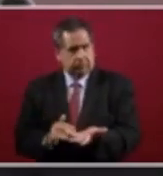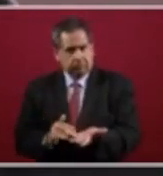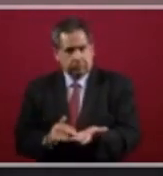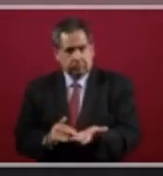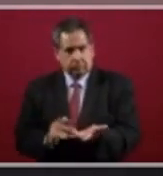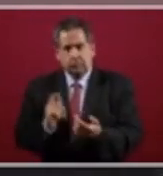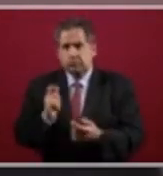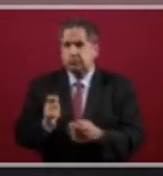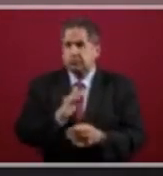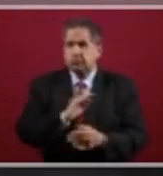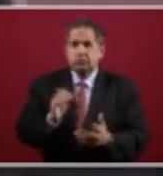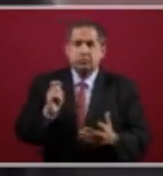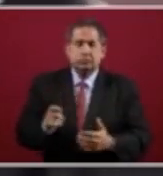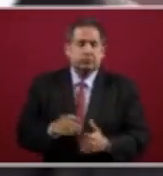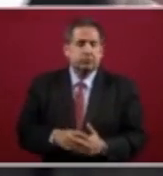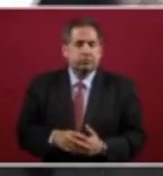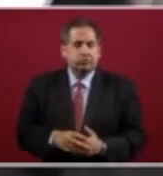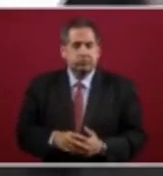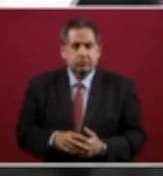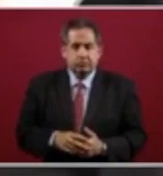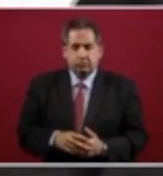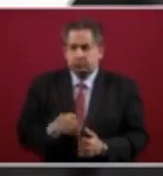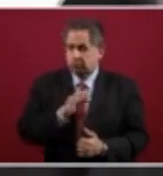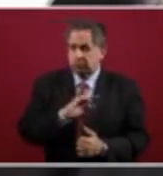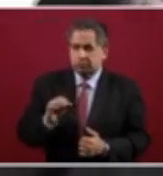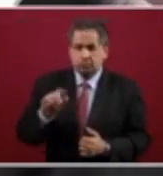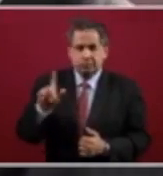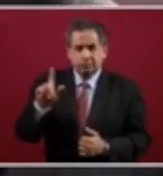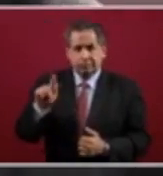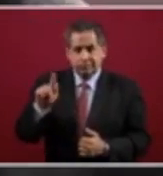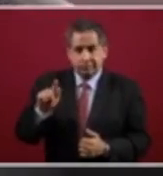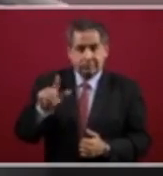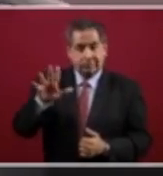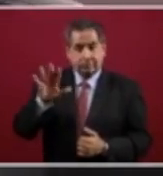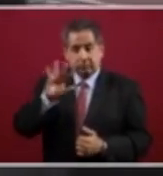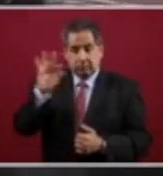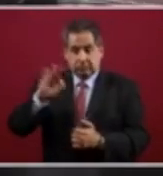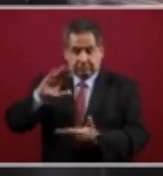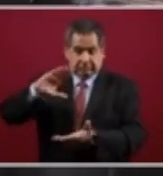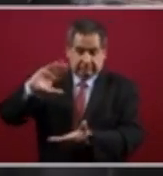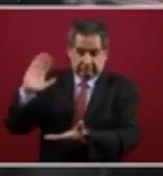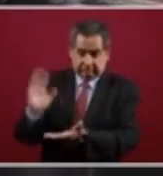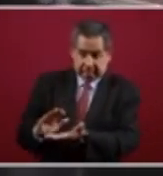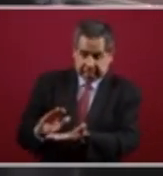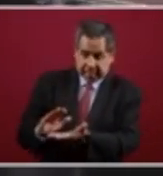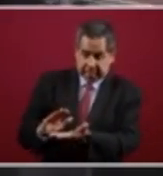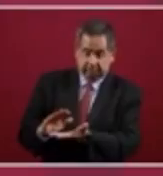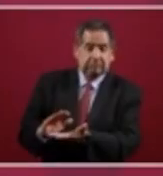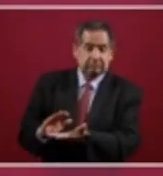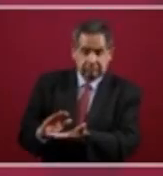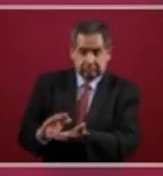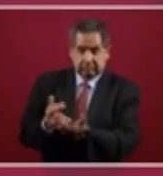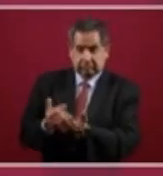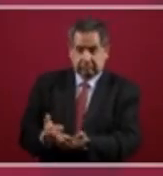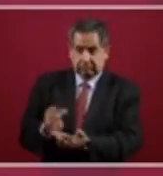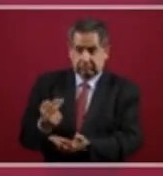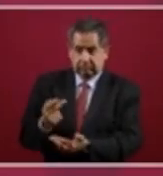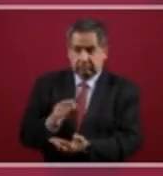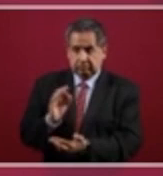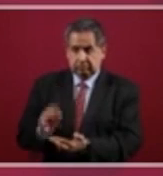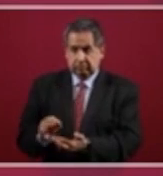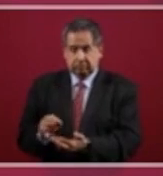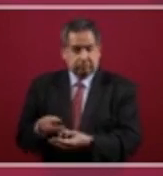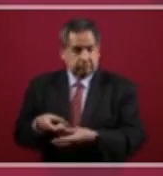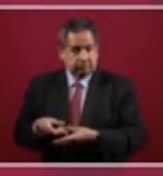Estamos hablando de alrededor del 75% de reducción del